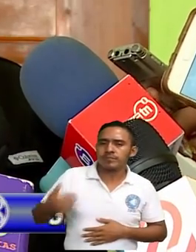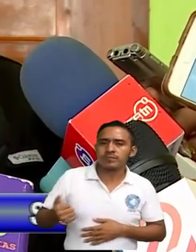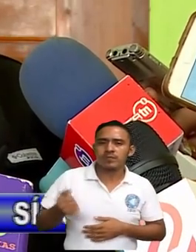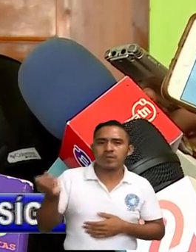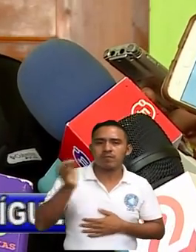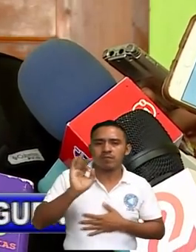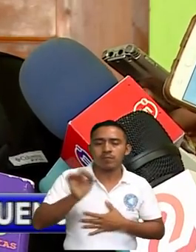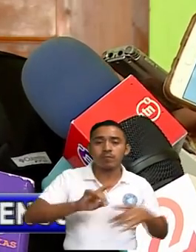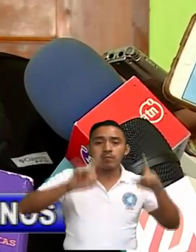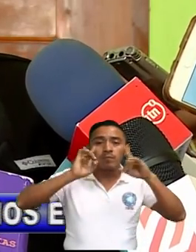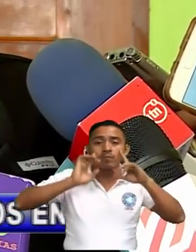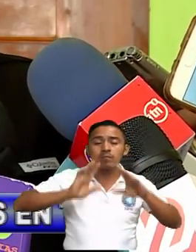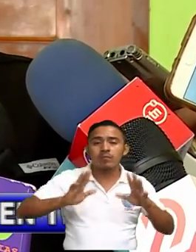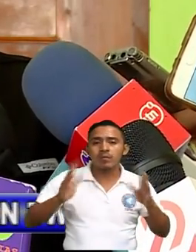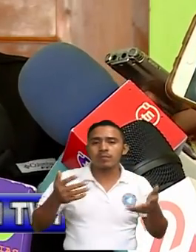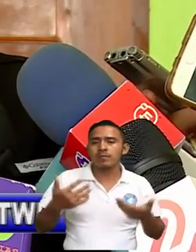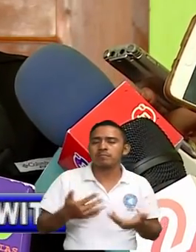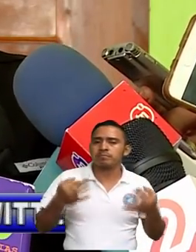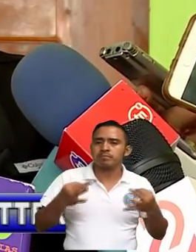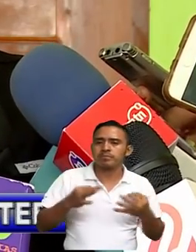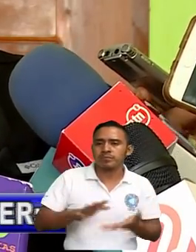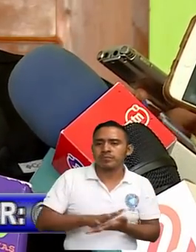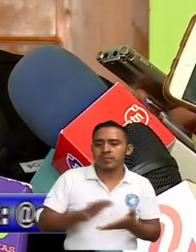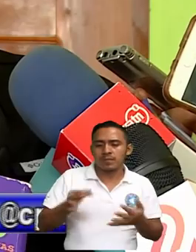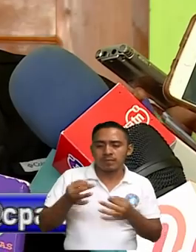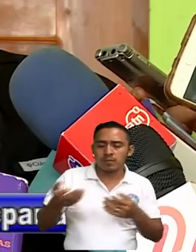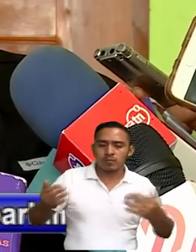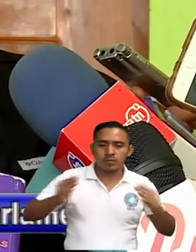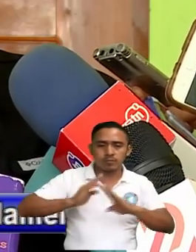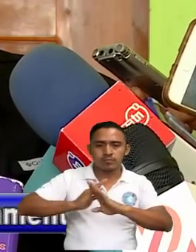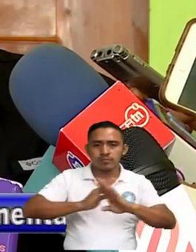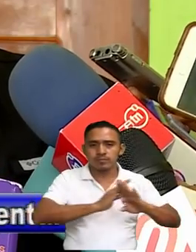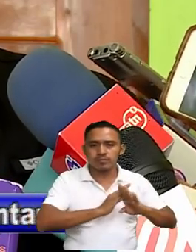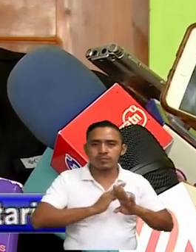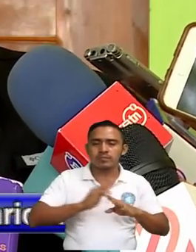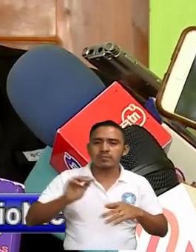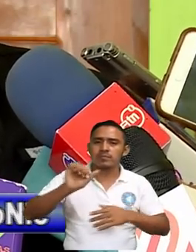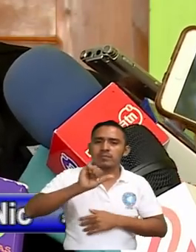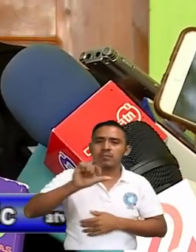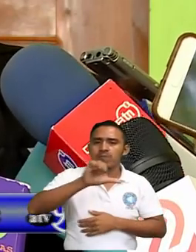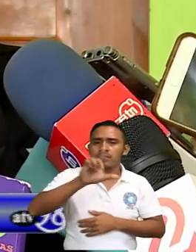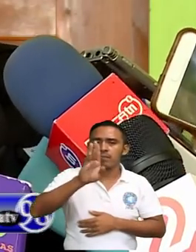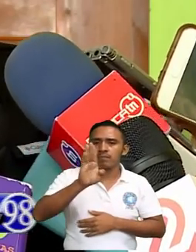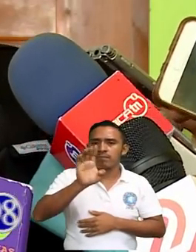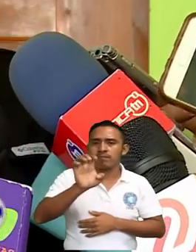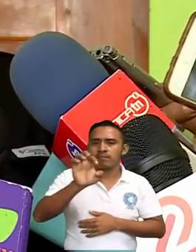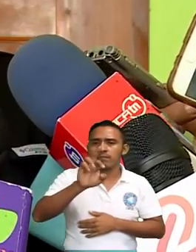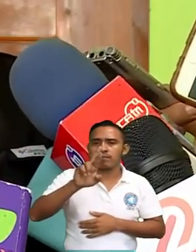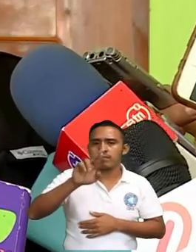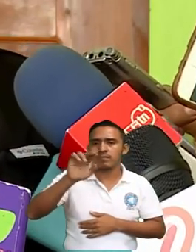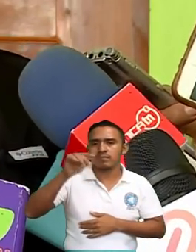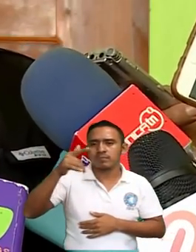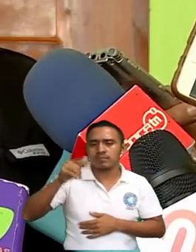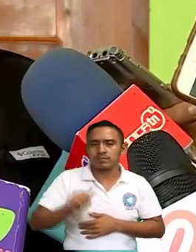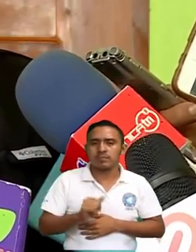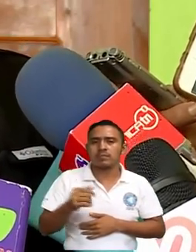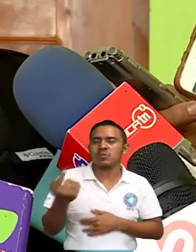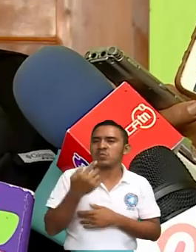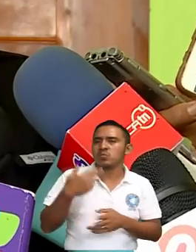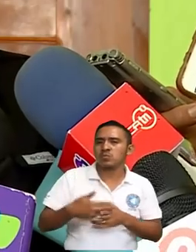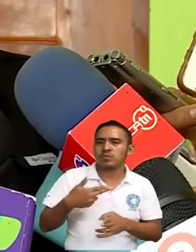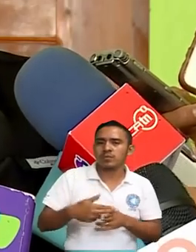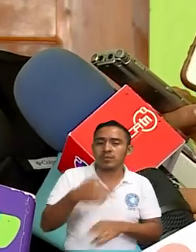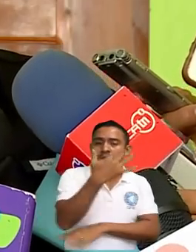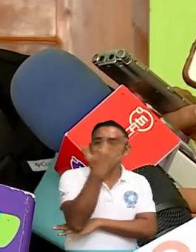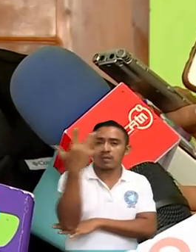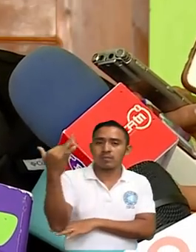manejo y la conservación y el aprovechamiento sostenible del género de la Dalbergia. que es, ¿verdad?, no más que aquel